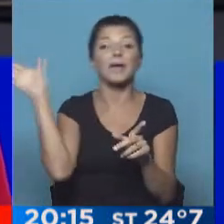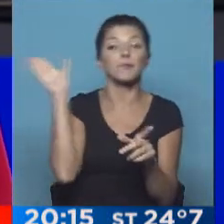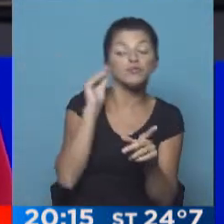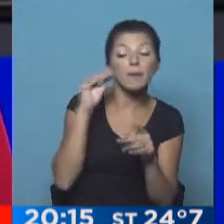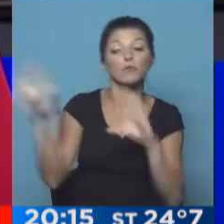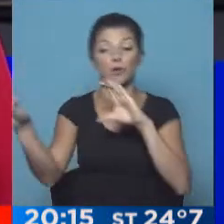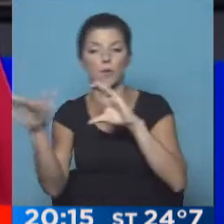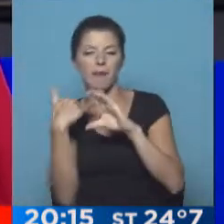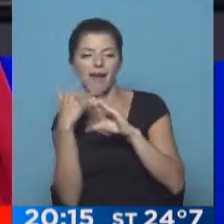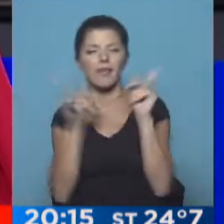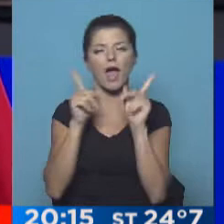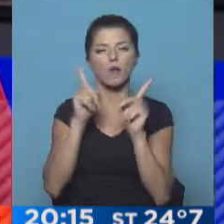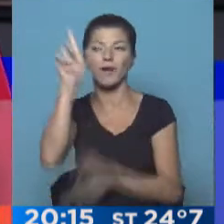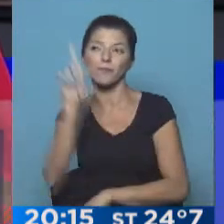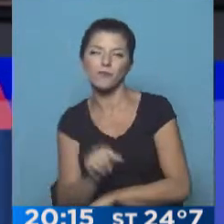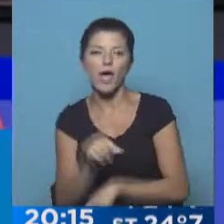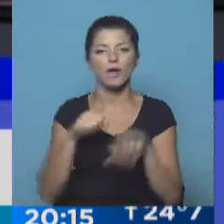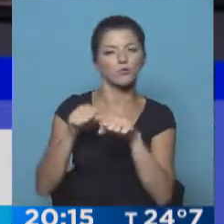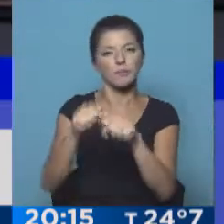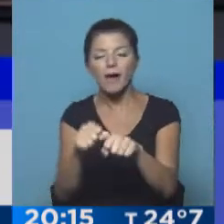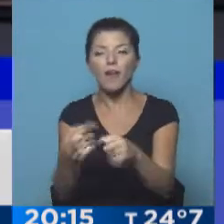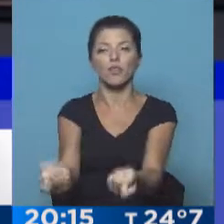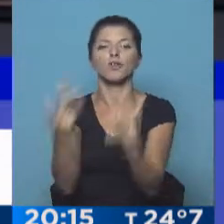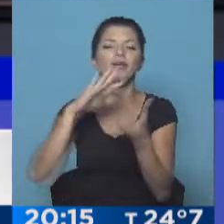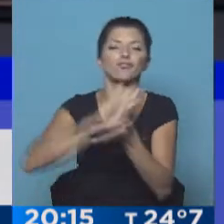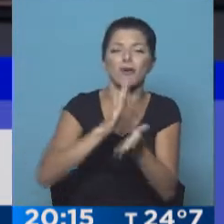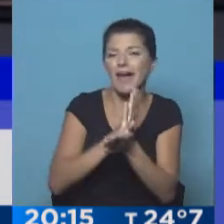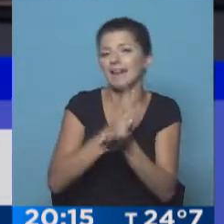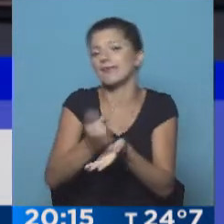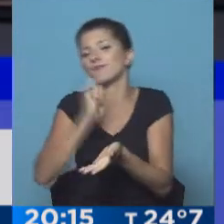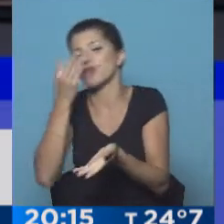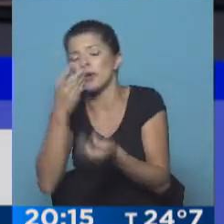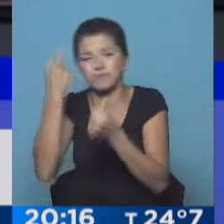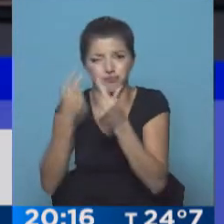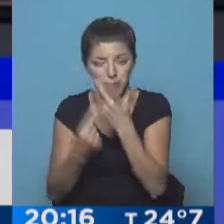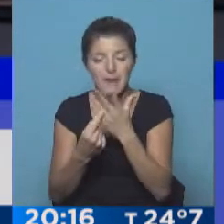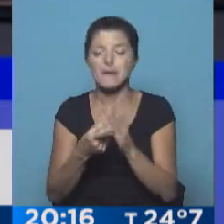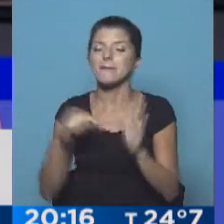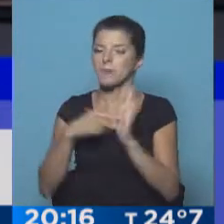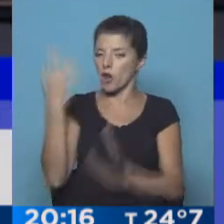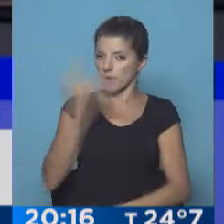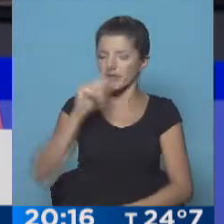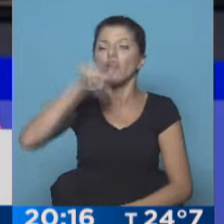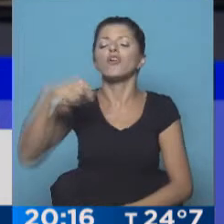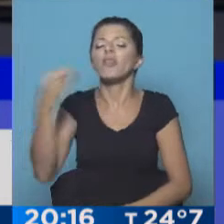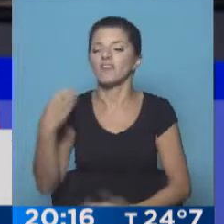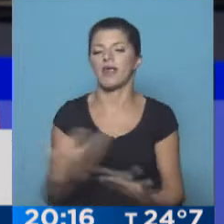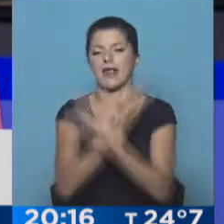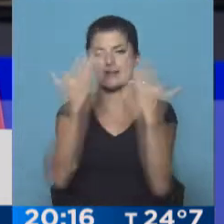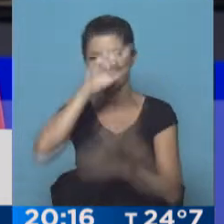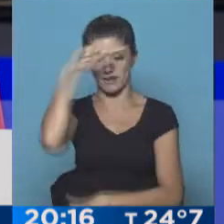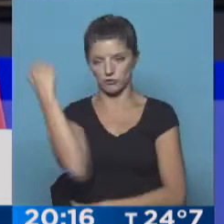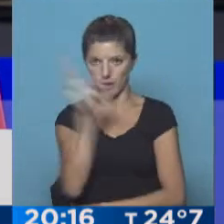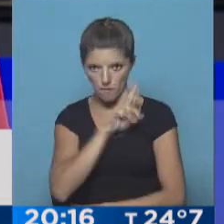supermercados, de shoppings, flores, bombones, felicitaciones. Y en realidad el origen de esta fecha, y es bueno rescatarlo, tiene que ver con la reivindicación